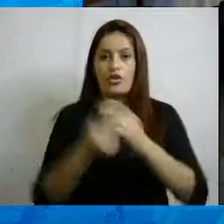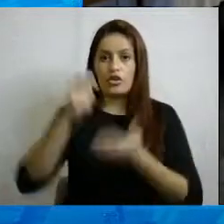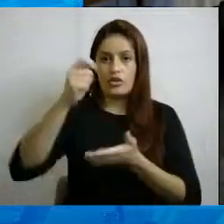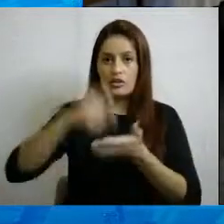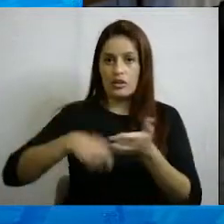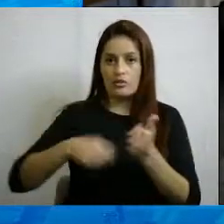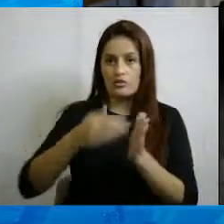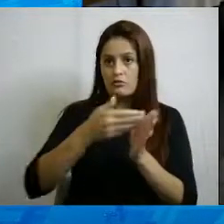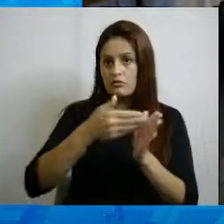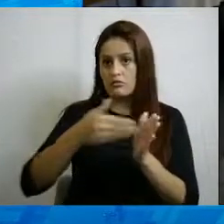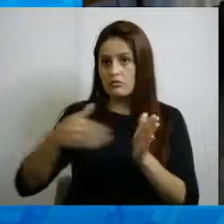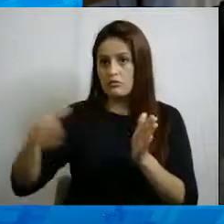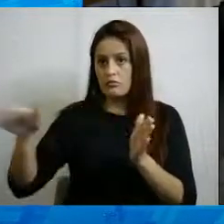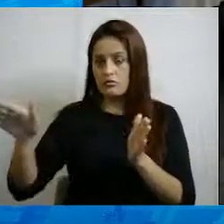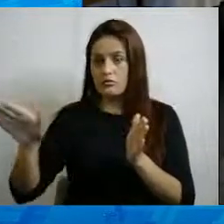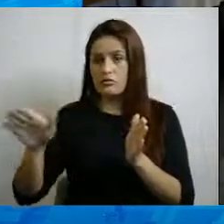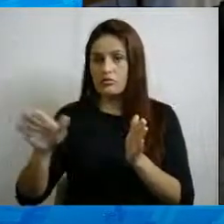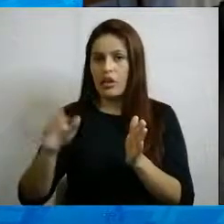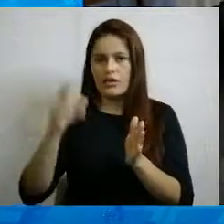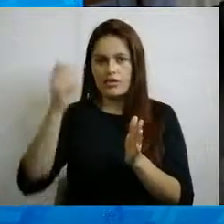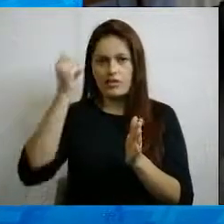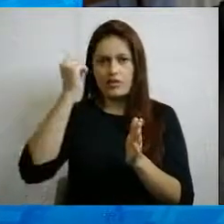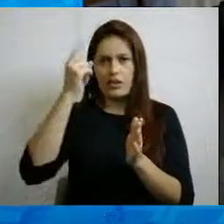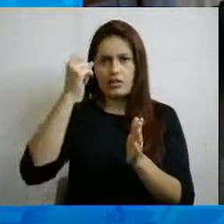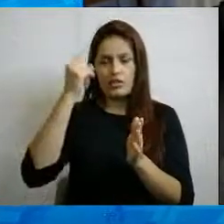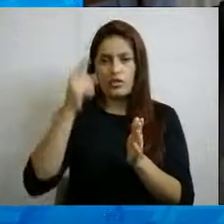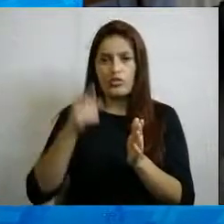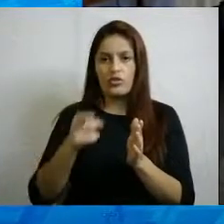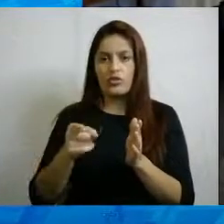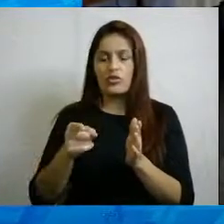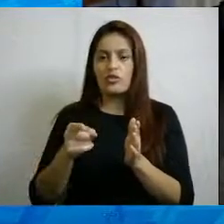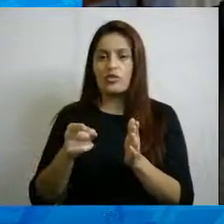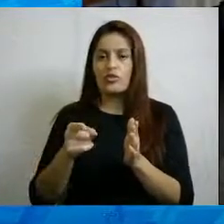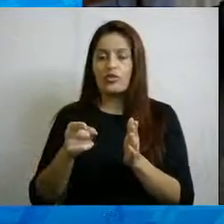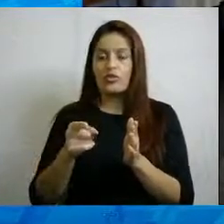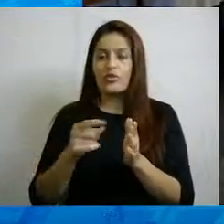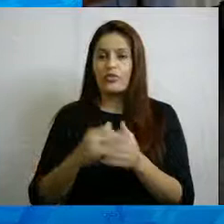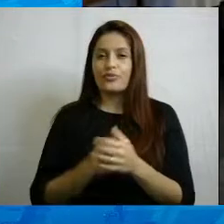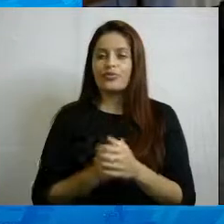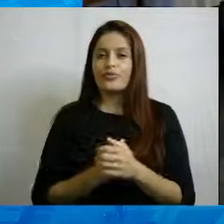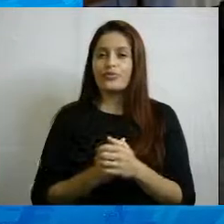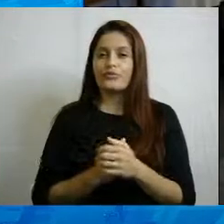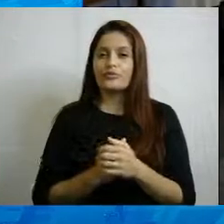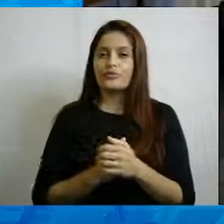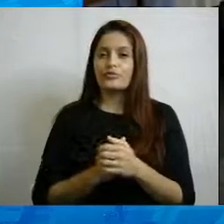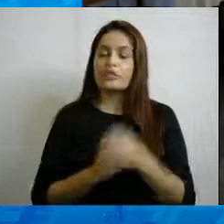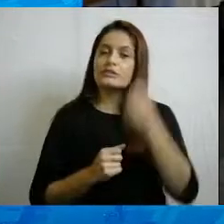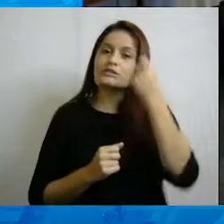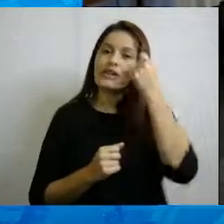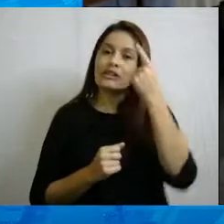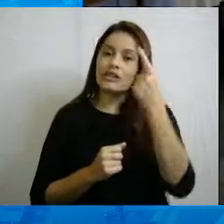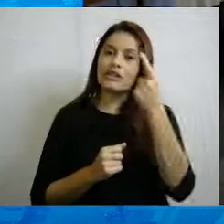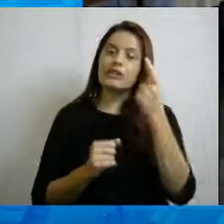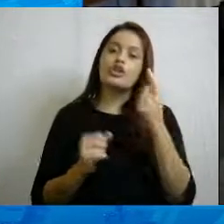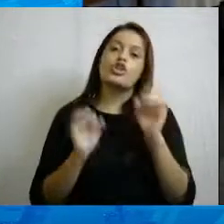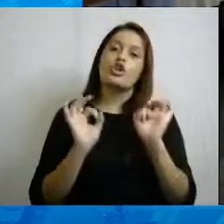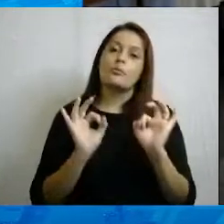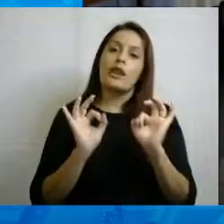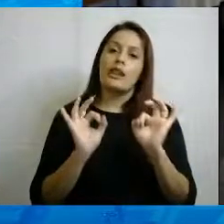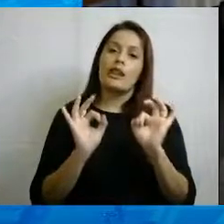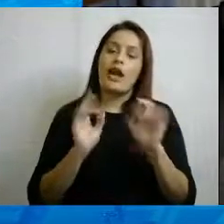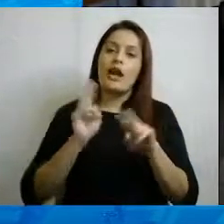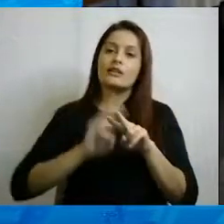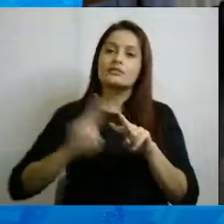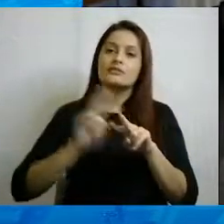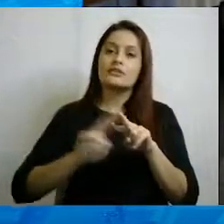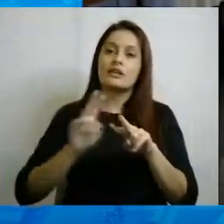debería regir hacia el futuro, y entiendo que desde ese punto de vista es comprensible y es legal hacerlo